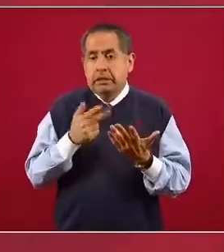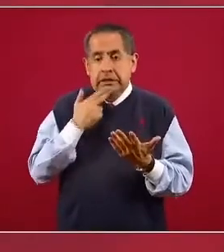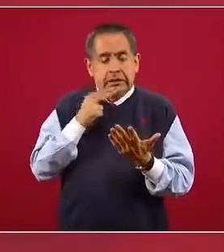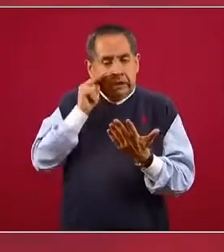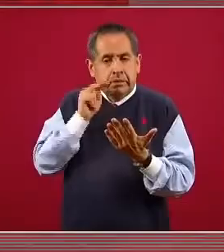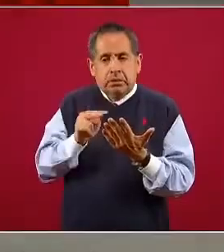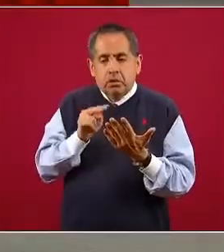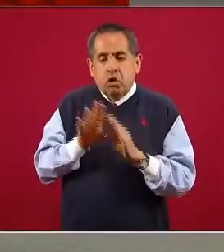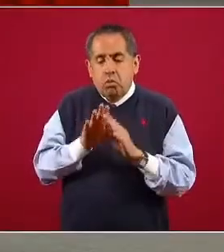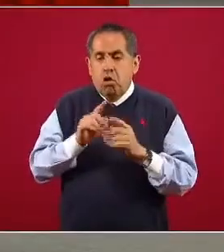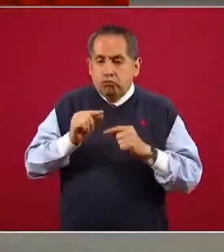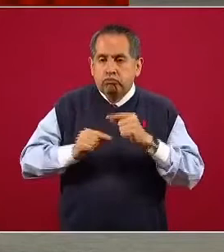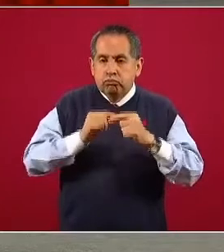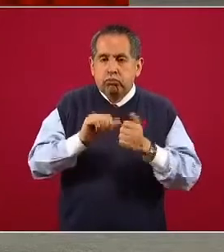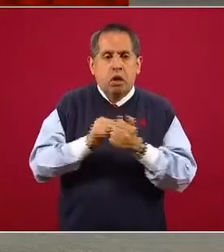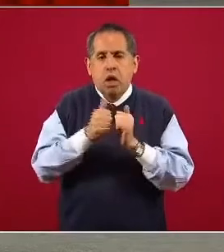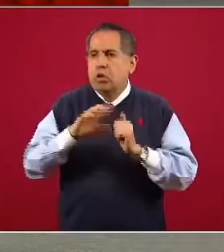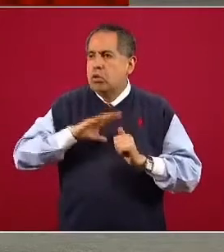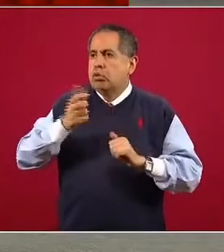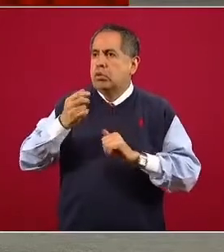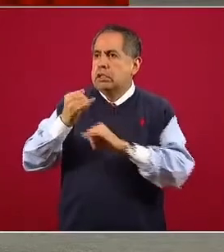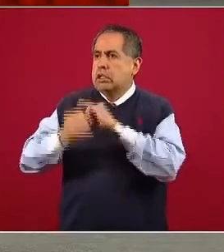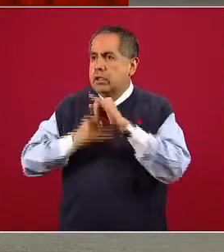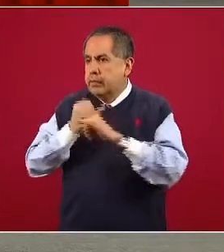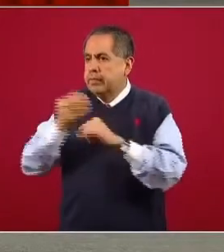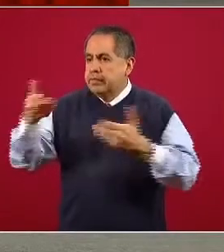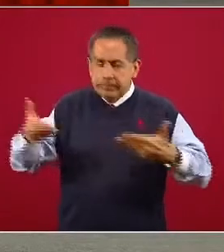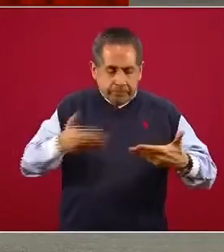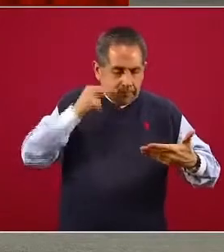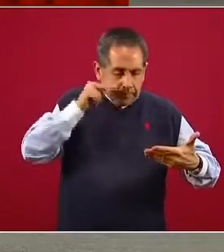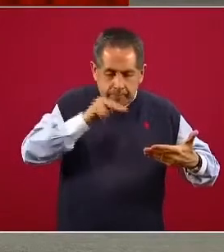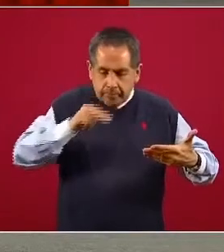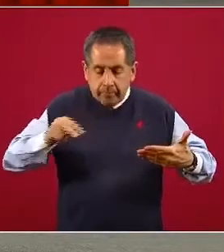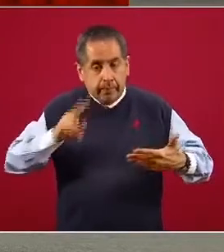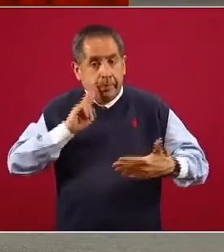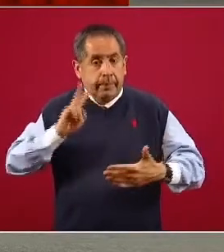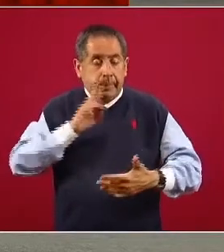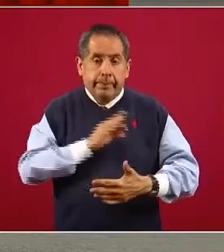estar pendientes de otras publicaciones semejantes también en nuestro país.